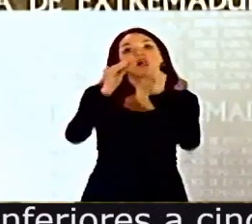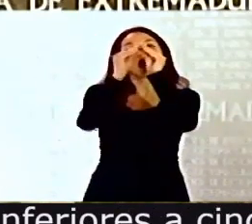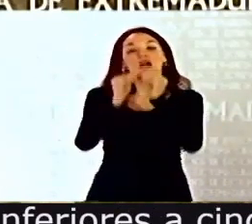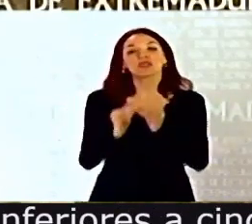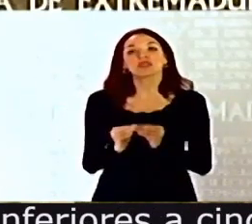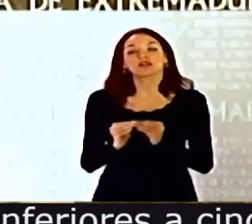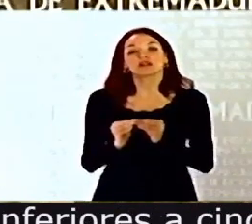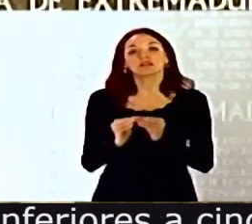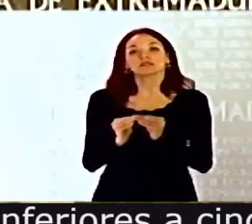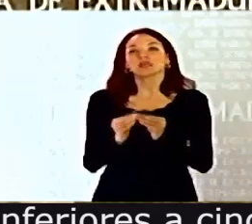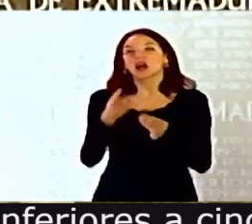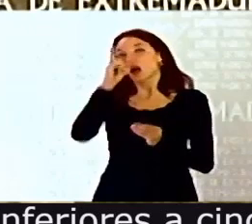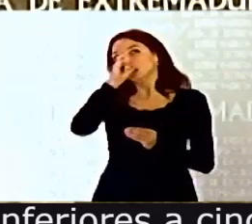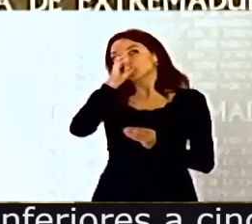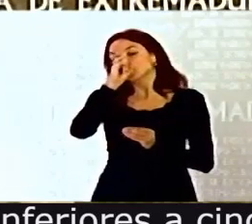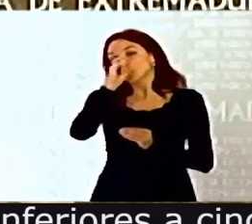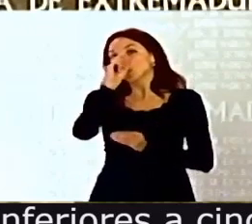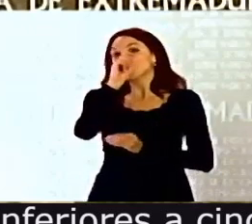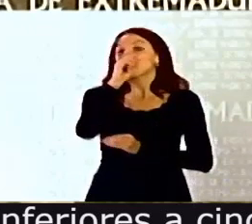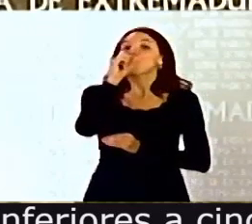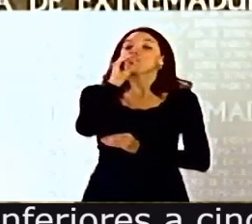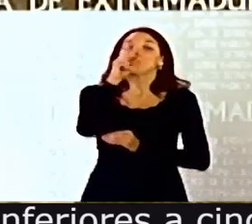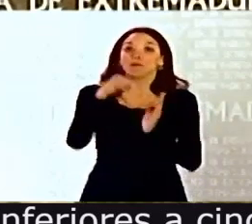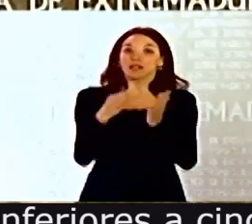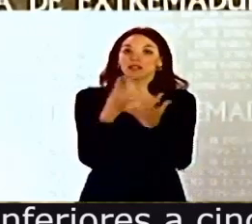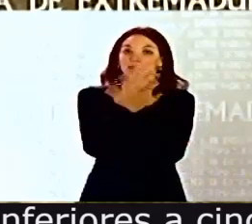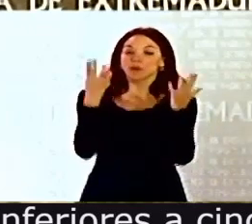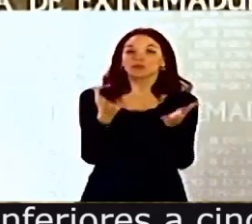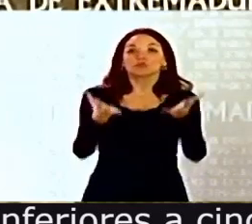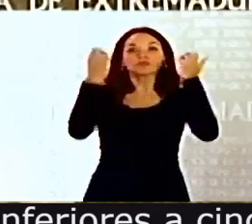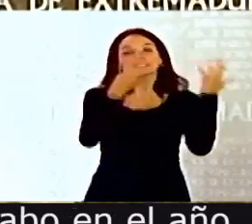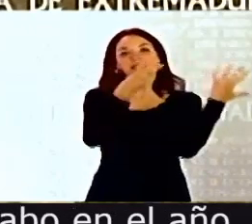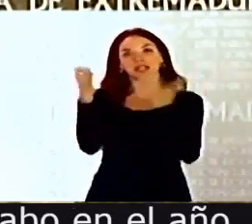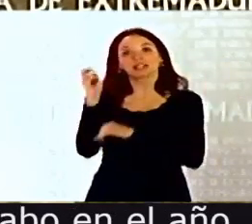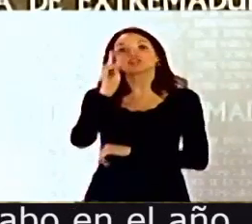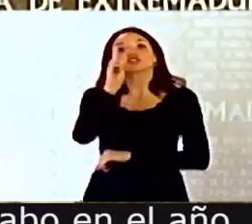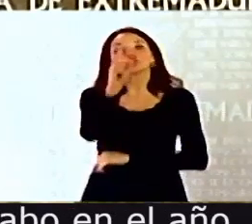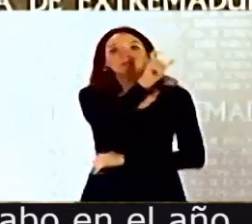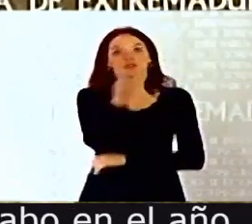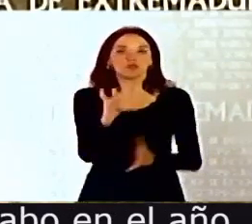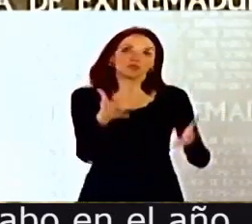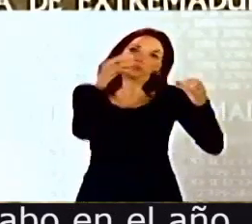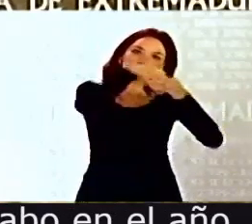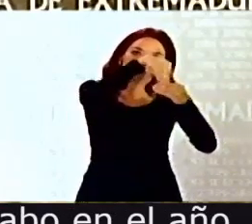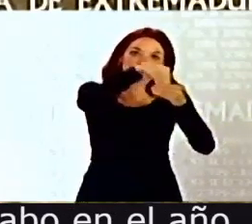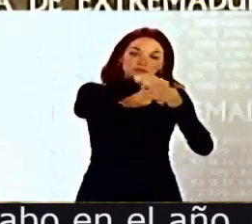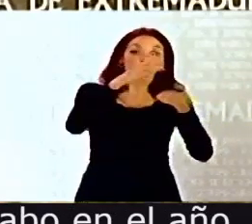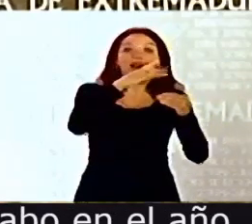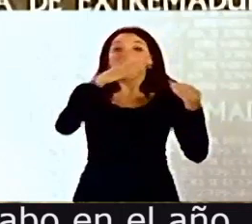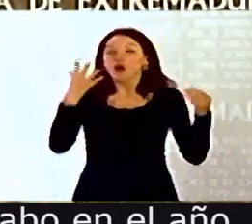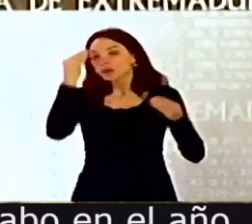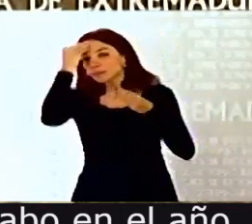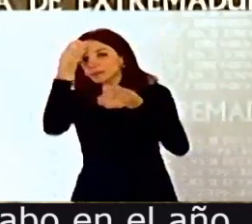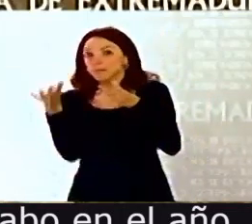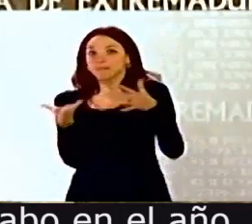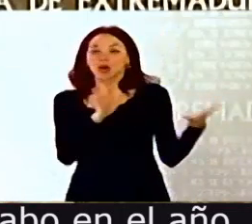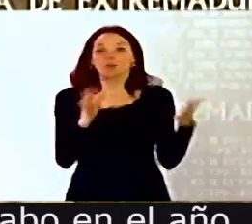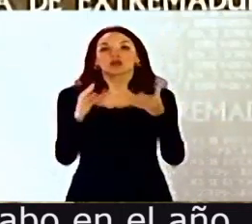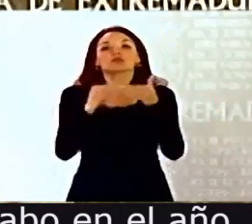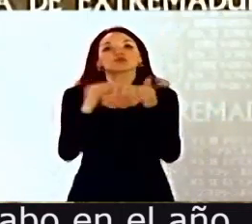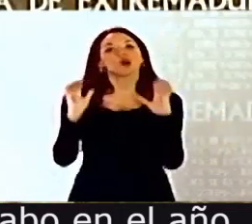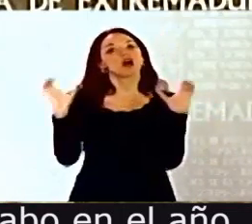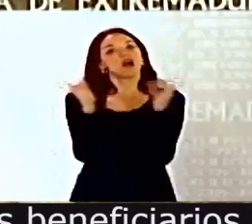en el año 19 benefició a 702 personas y estimamos que los beneficiarios